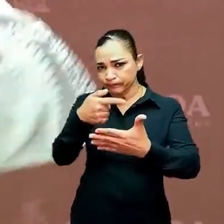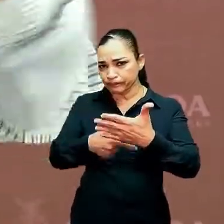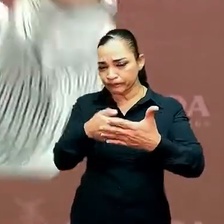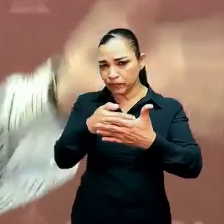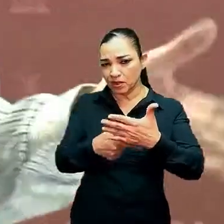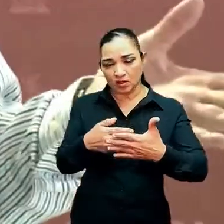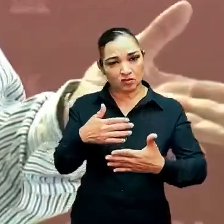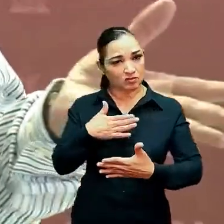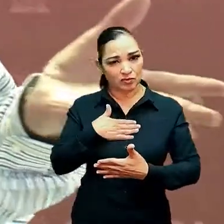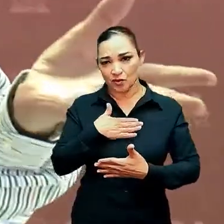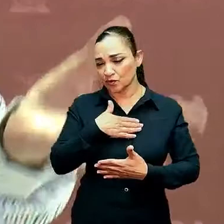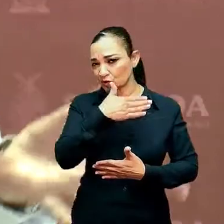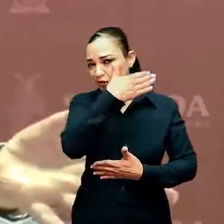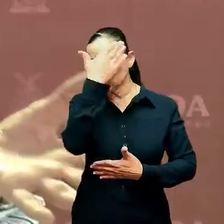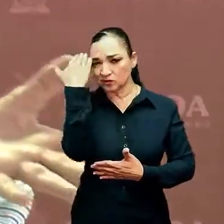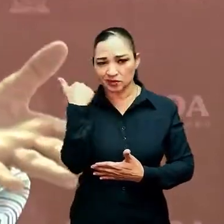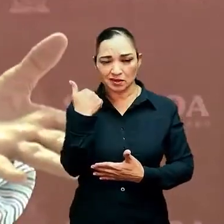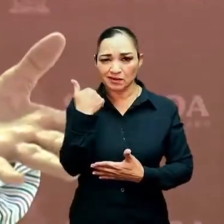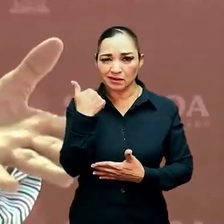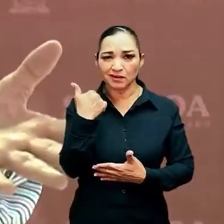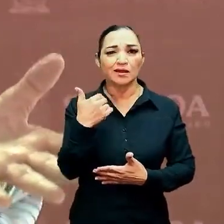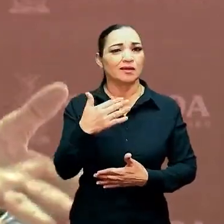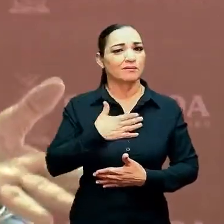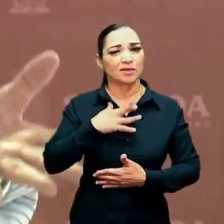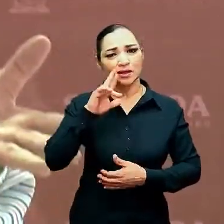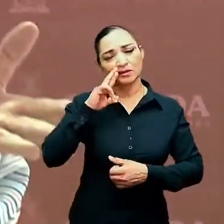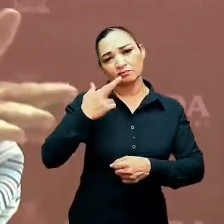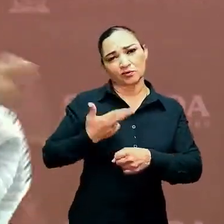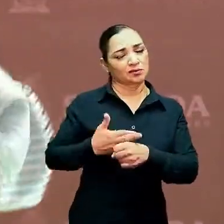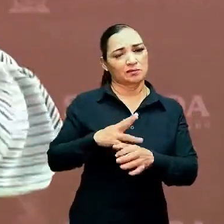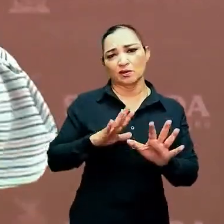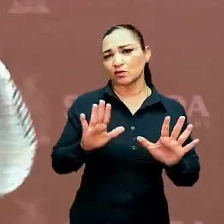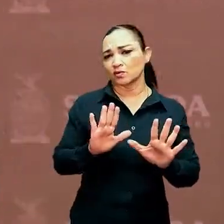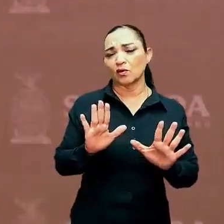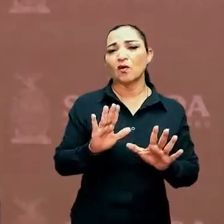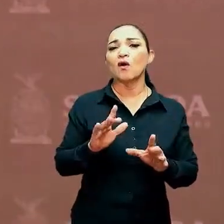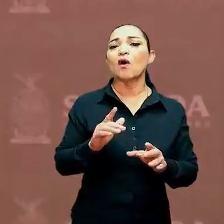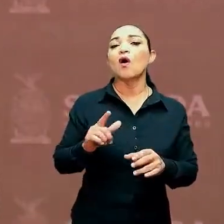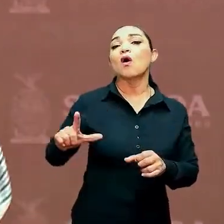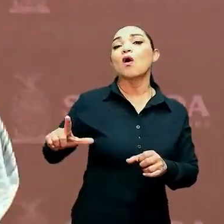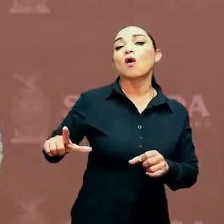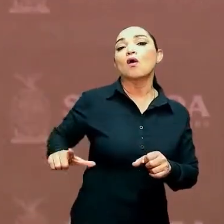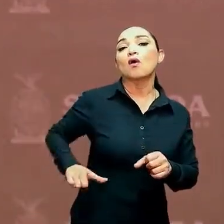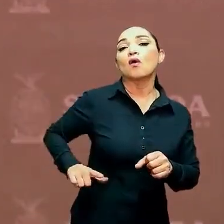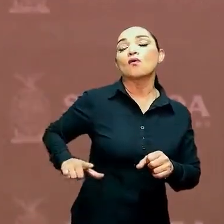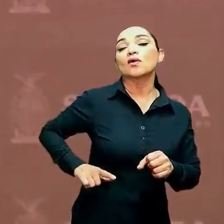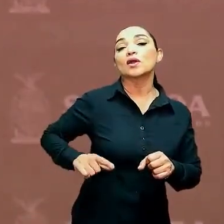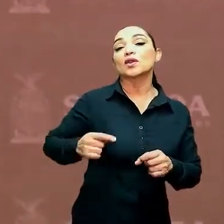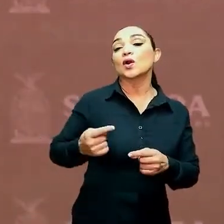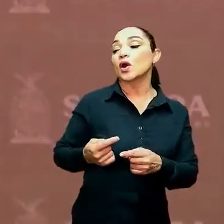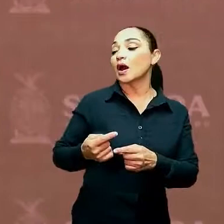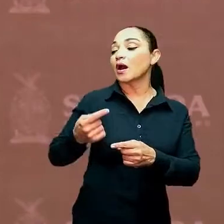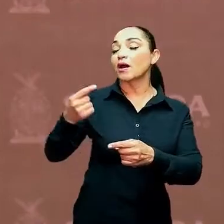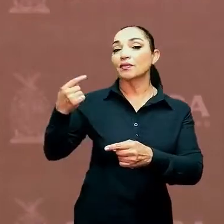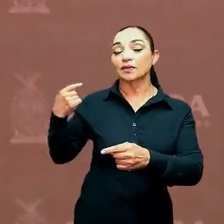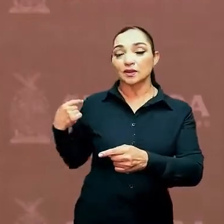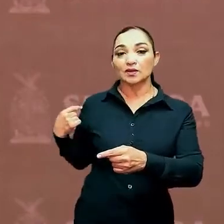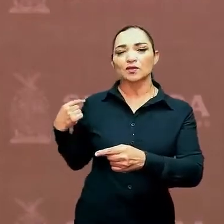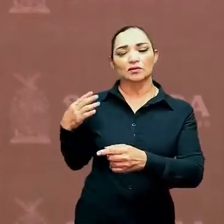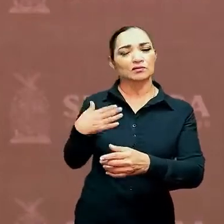yo no ejercía hasta entonces esa responsabilidad del gobierno anterior. Y el gobierno anterior entregó sus